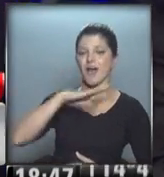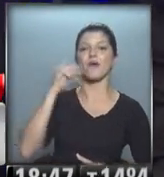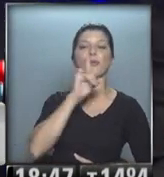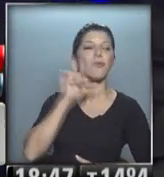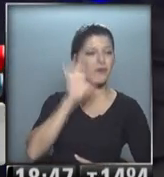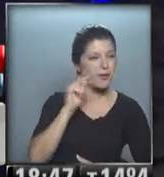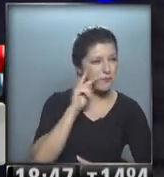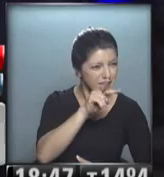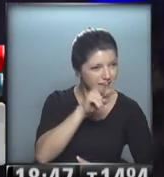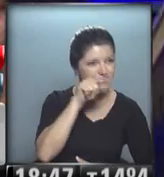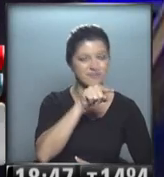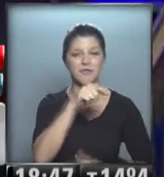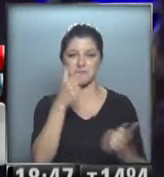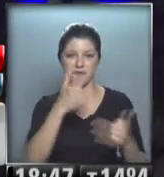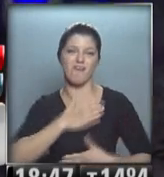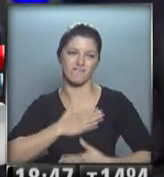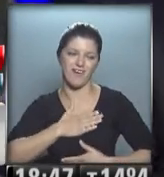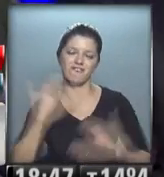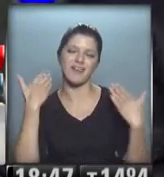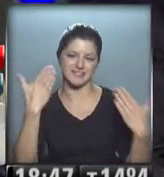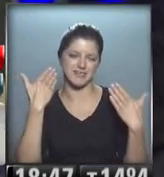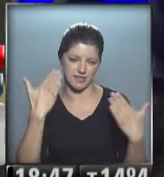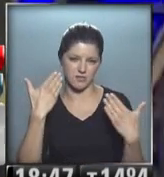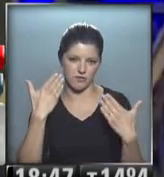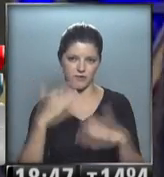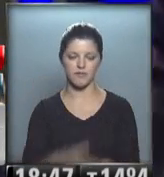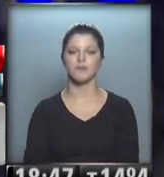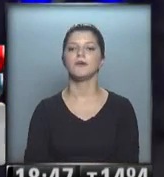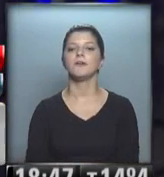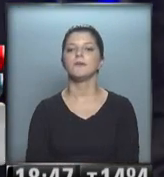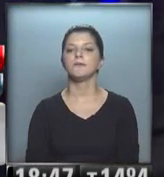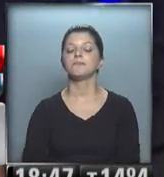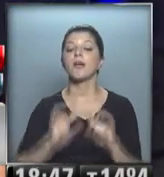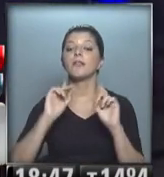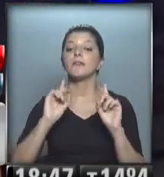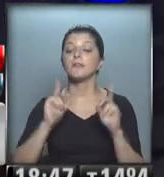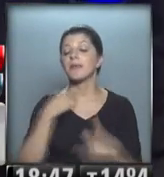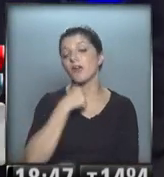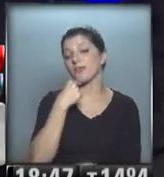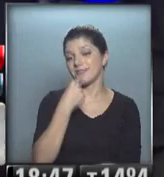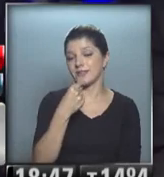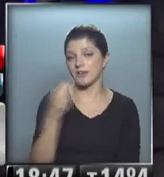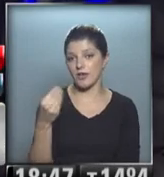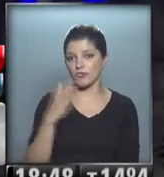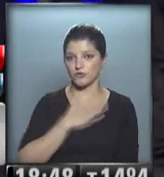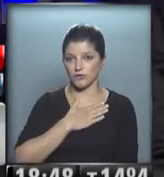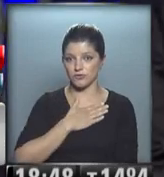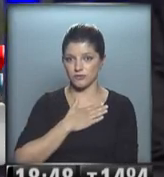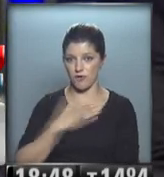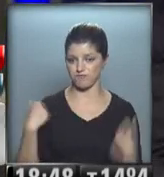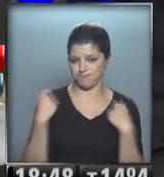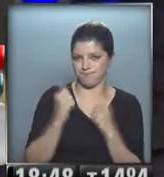que está muy repuesto. Felicitaciones también a él. Y decirles que no cabemos adentro del saco, Presidenta,